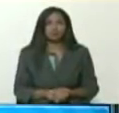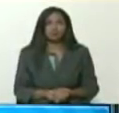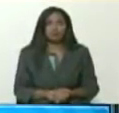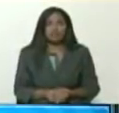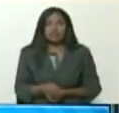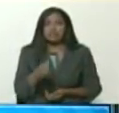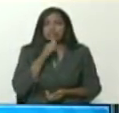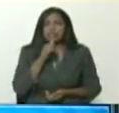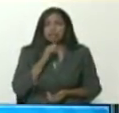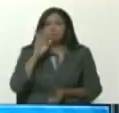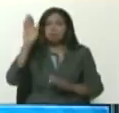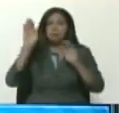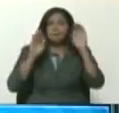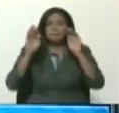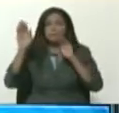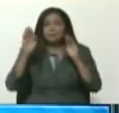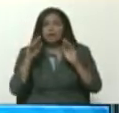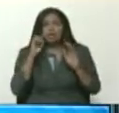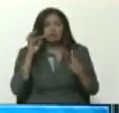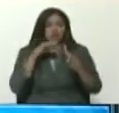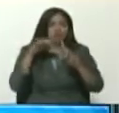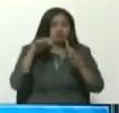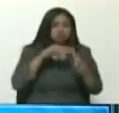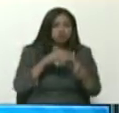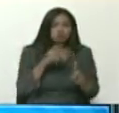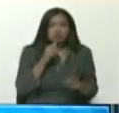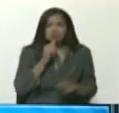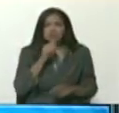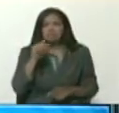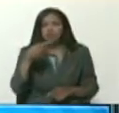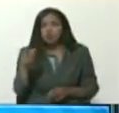Levanten la mano los que han sido chantajeados.